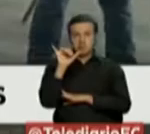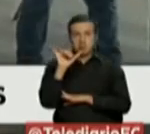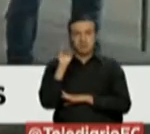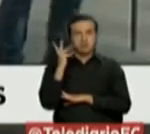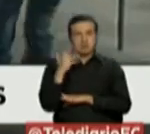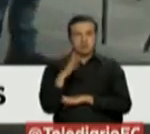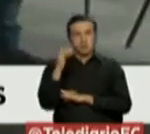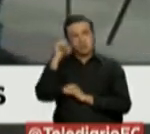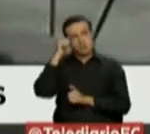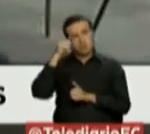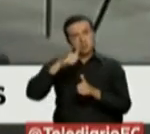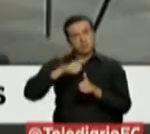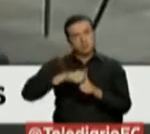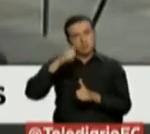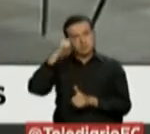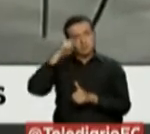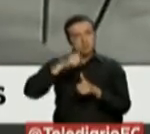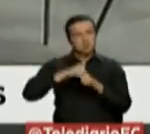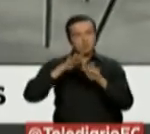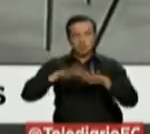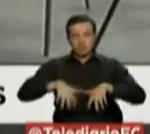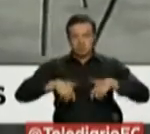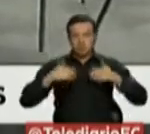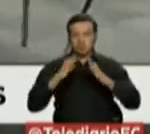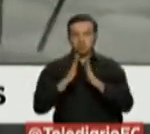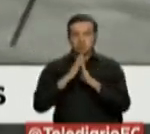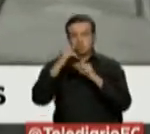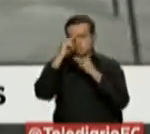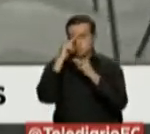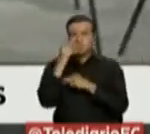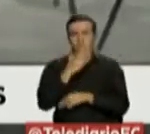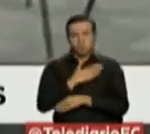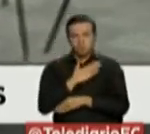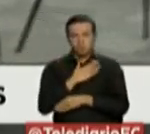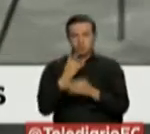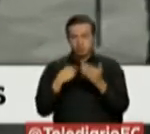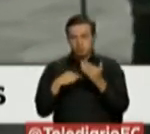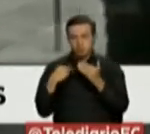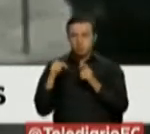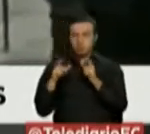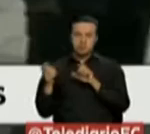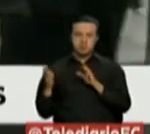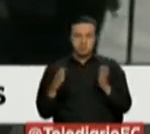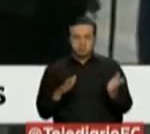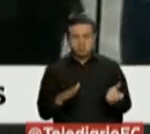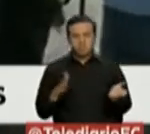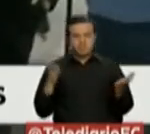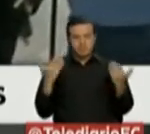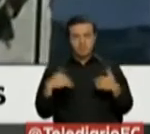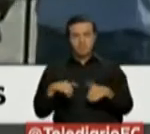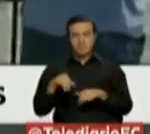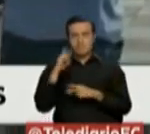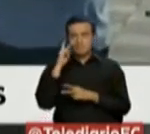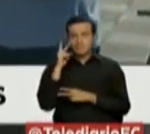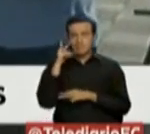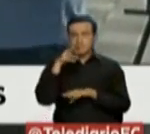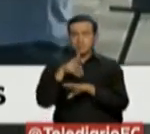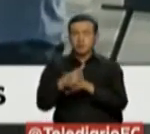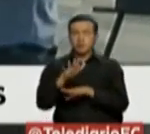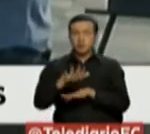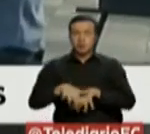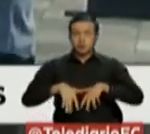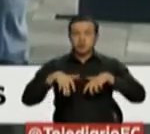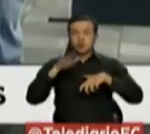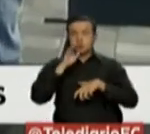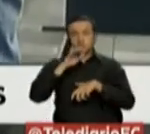El día sábado vamos a conmemorar con una misa campal en honor a nuestros hijos, a nuestros fallecidos. Y a continuación vamos a realizar